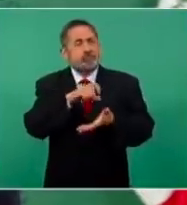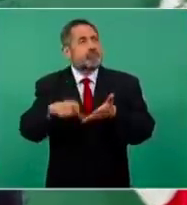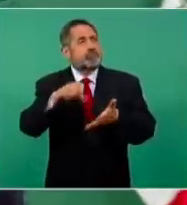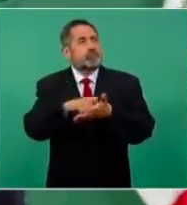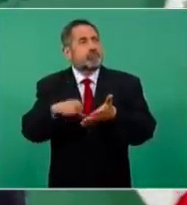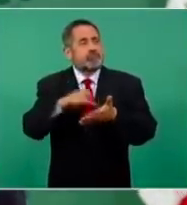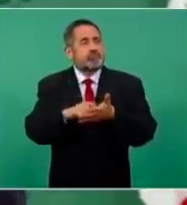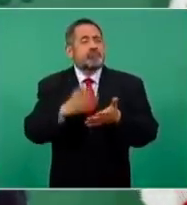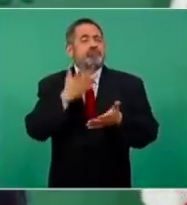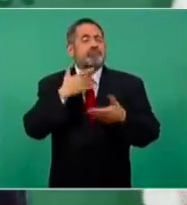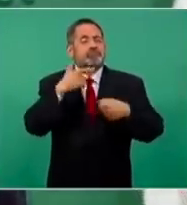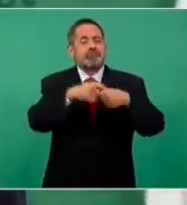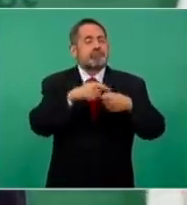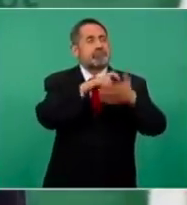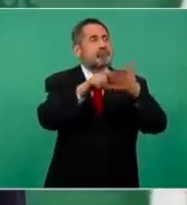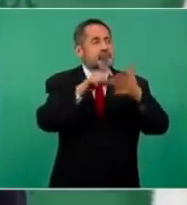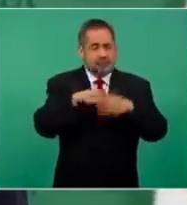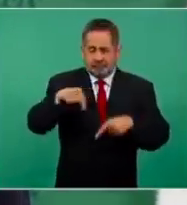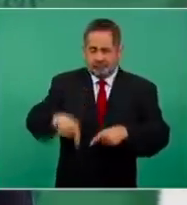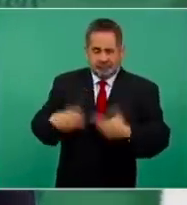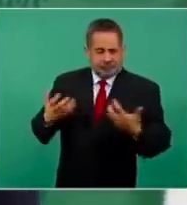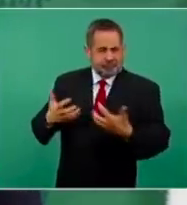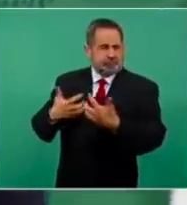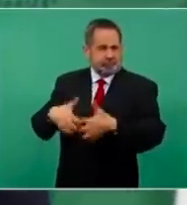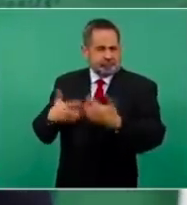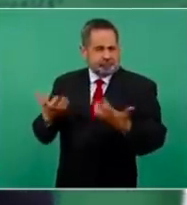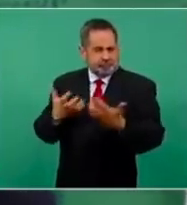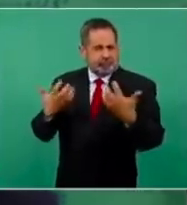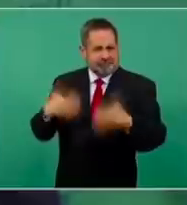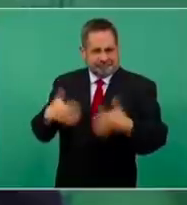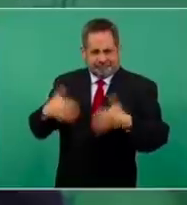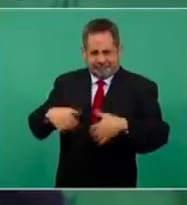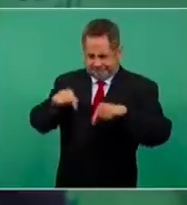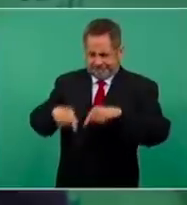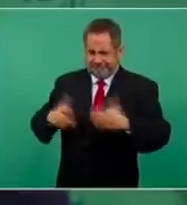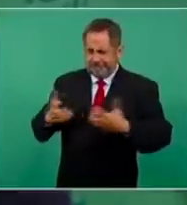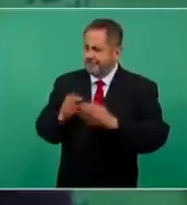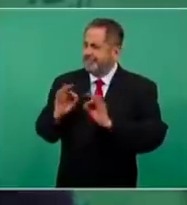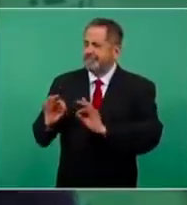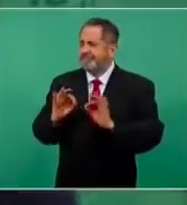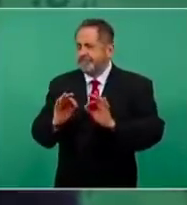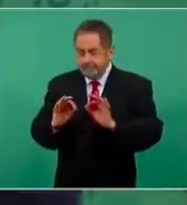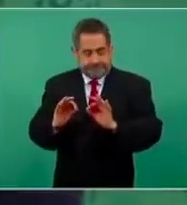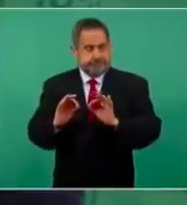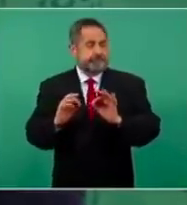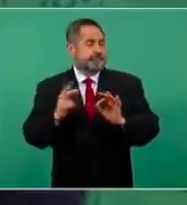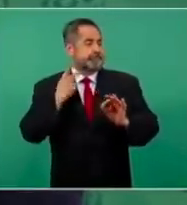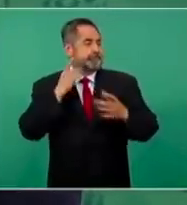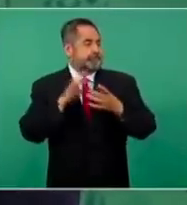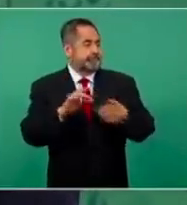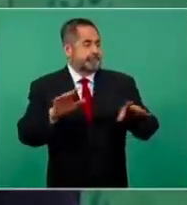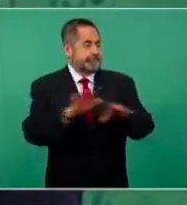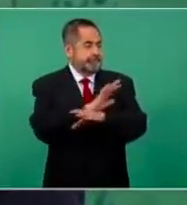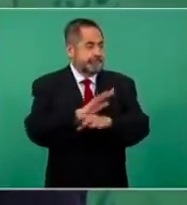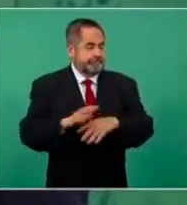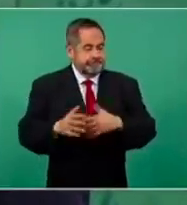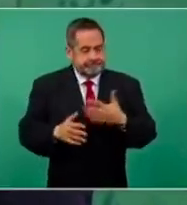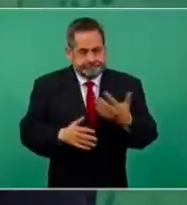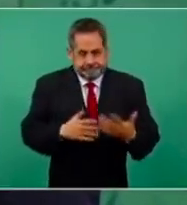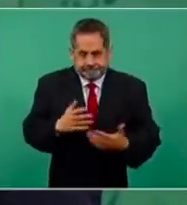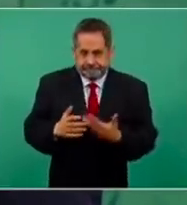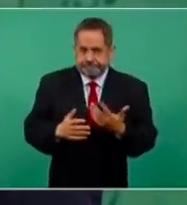gasolinas, se producían. Cambió la política y